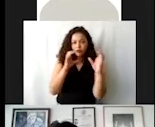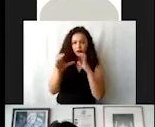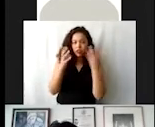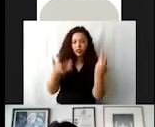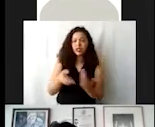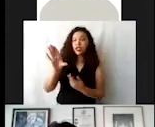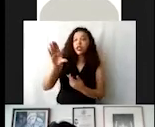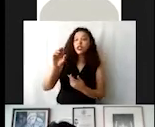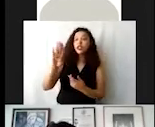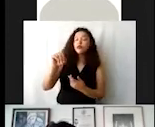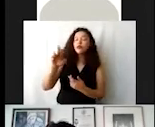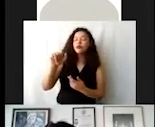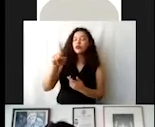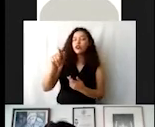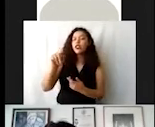tributario. Bueno,